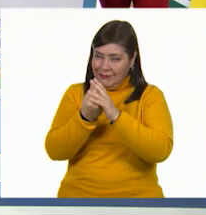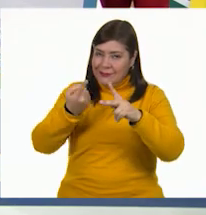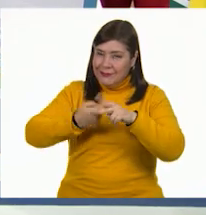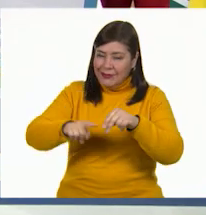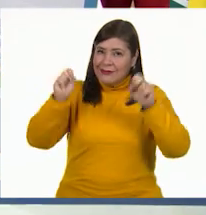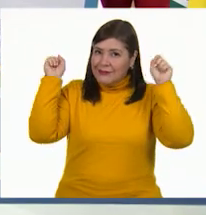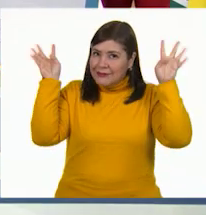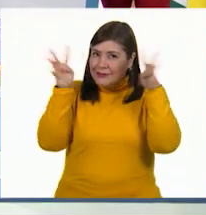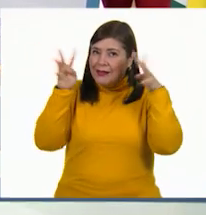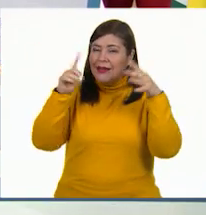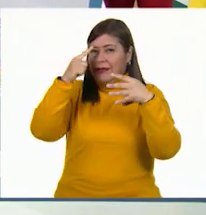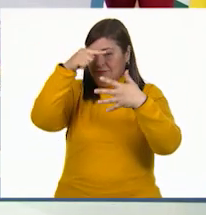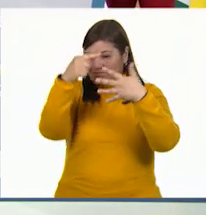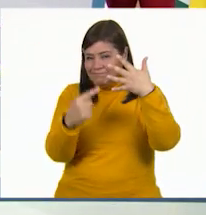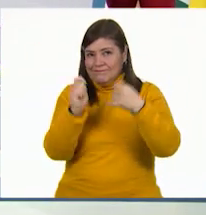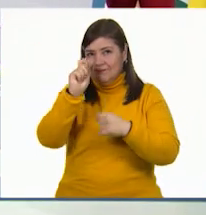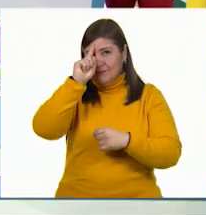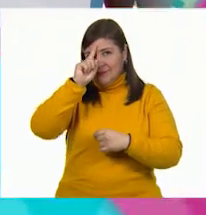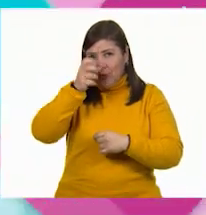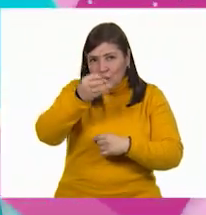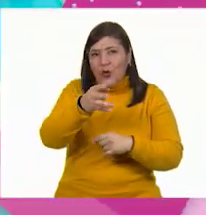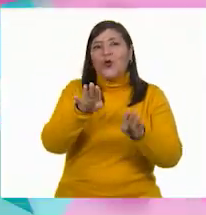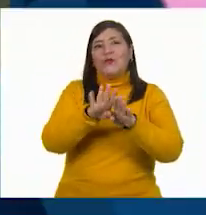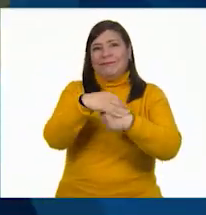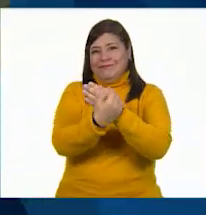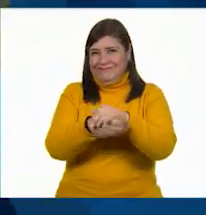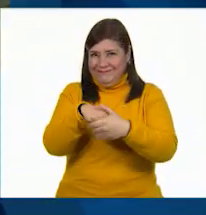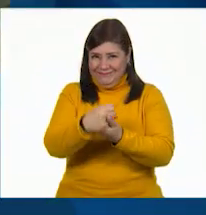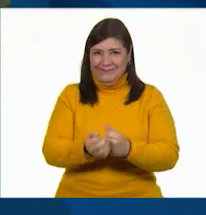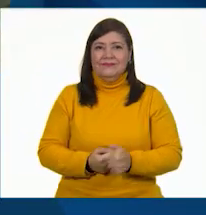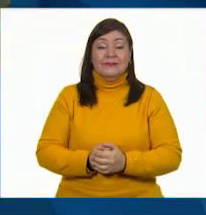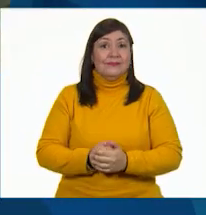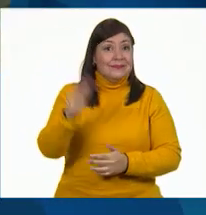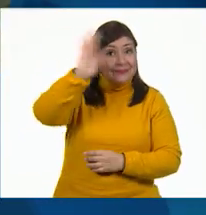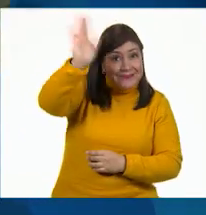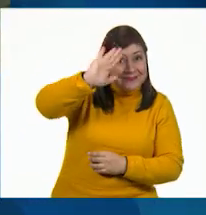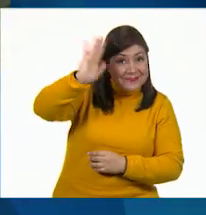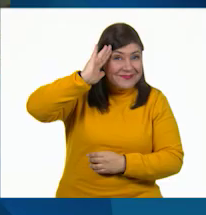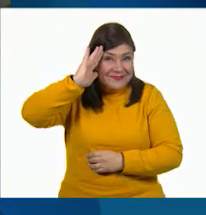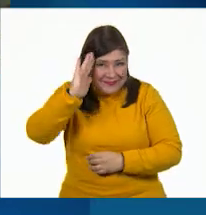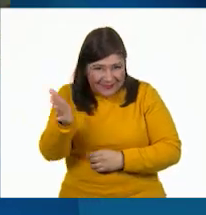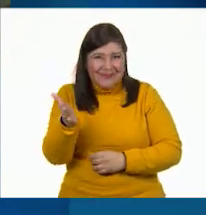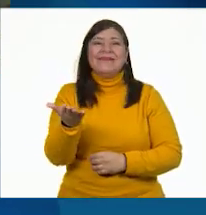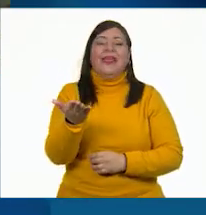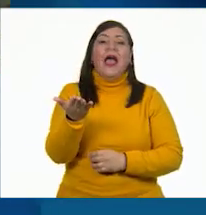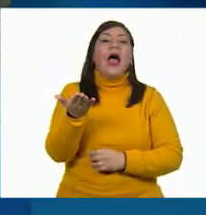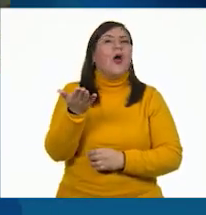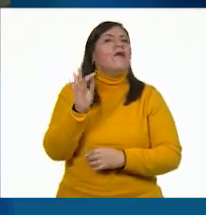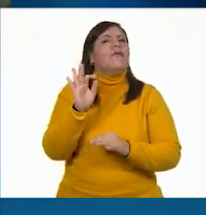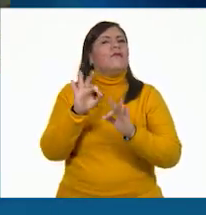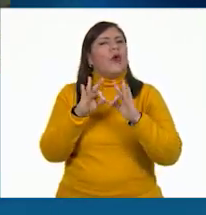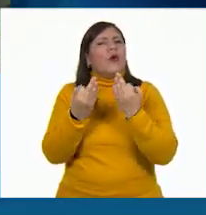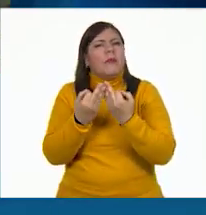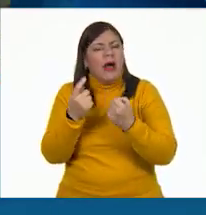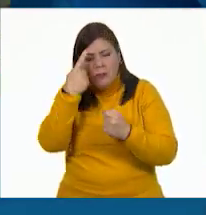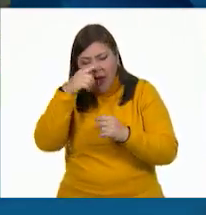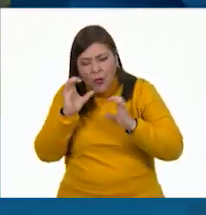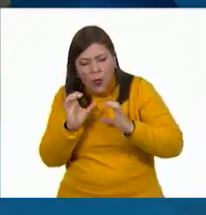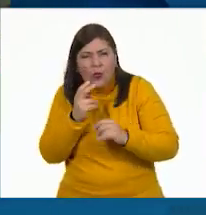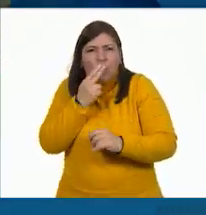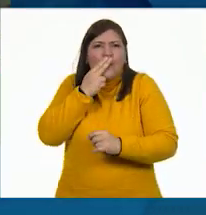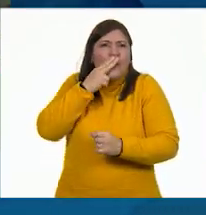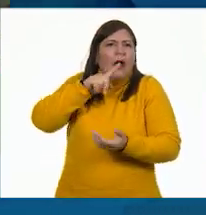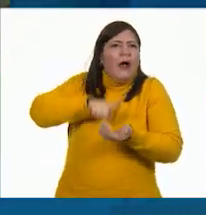Ajolisto, que nos tiene una cápsula sobre cómo lavarnos las manos. ¡Hola! La mejor forma de cuidarnos